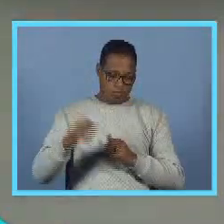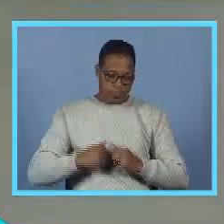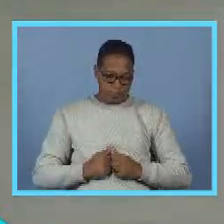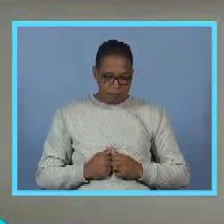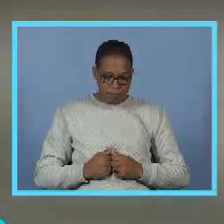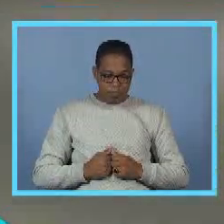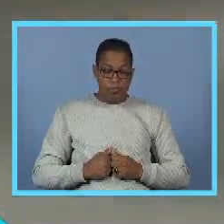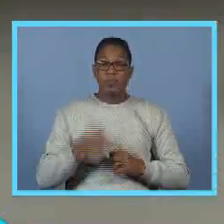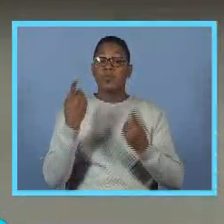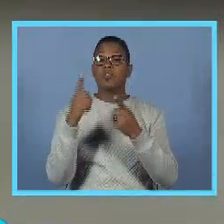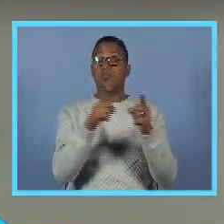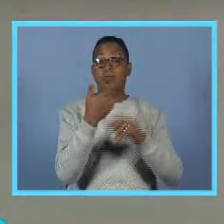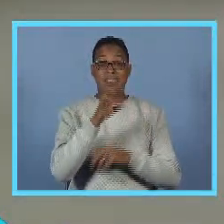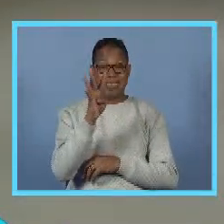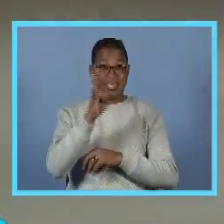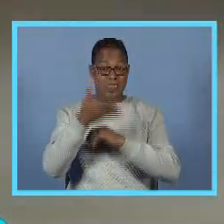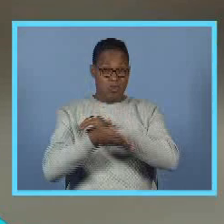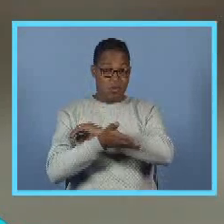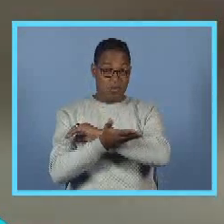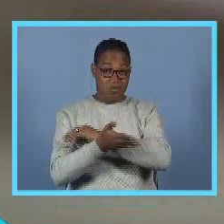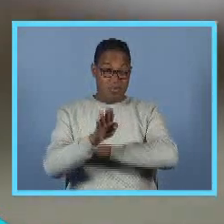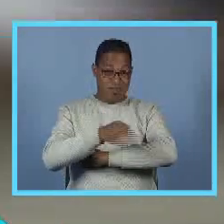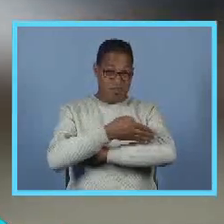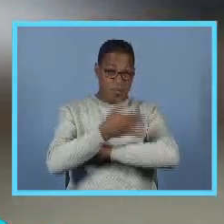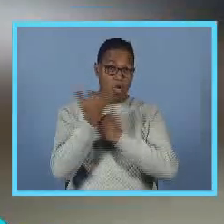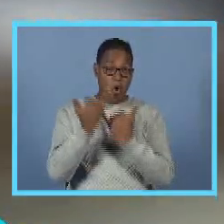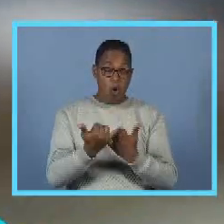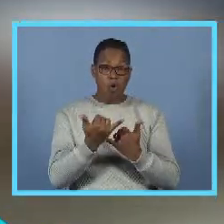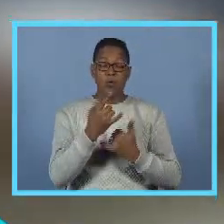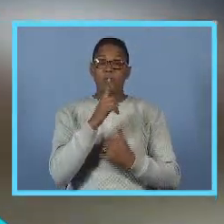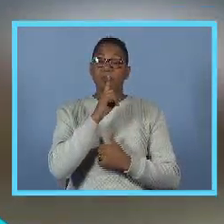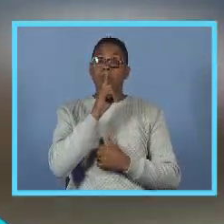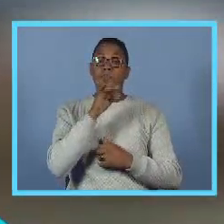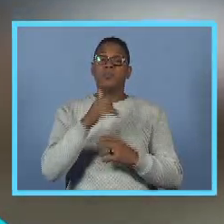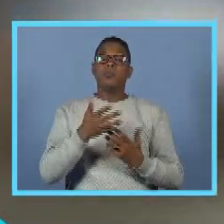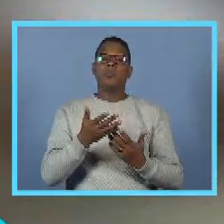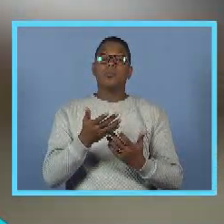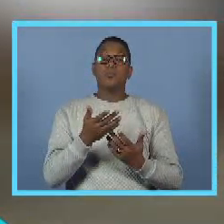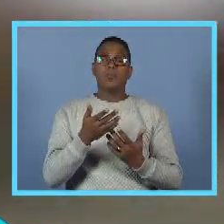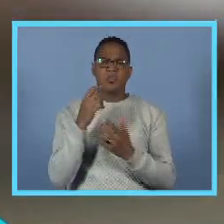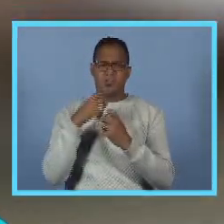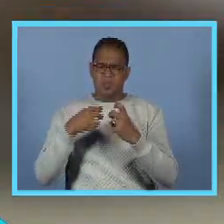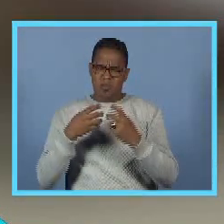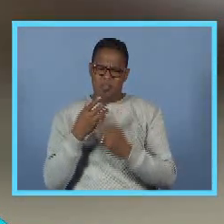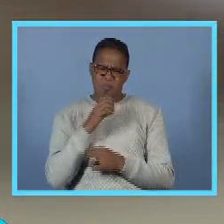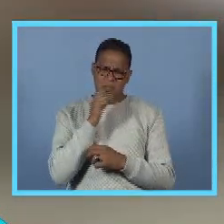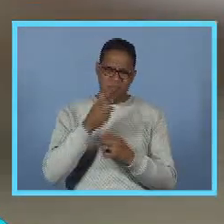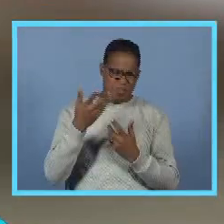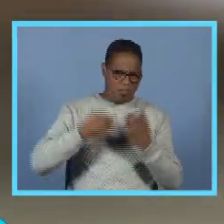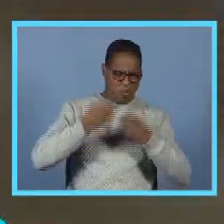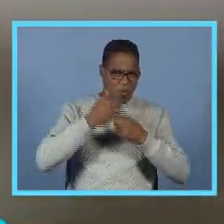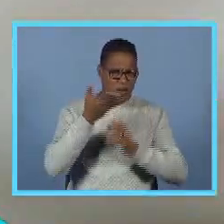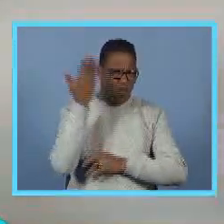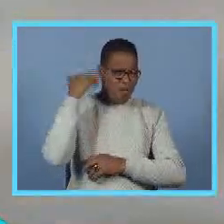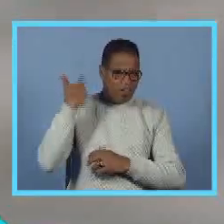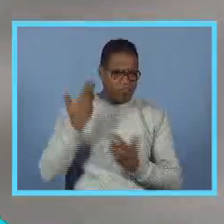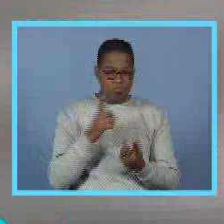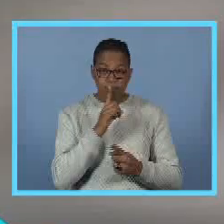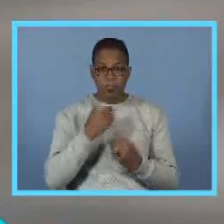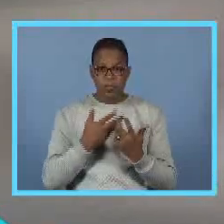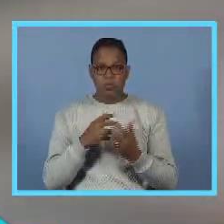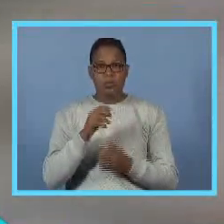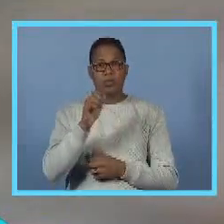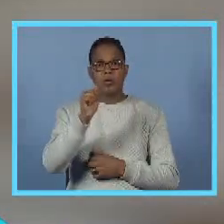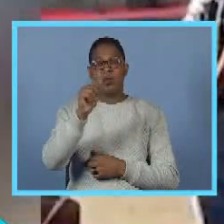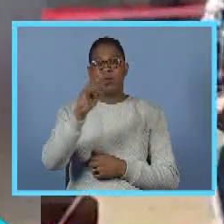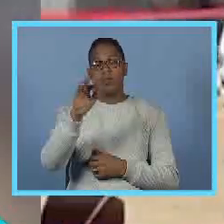ocurrió alrededor de las 5 de la madrugada de este día cuando por viejas rencillas salió el occiso Luis Manuel Almedro Abreu y